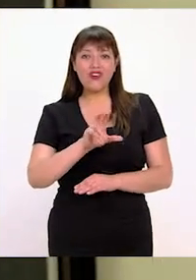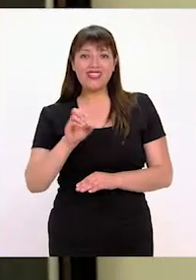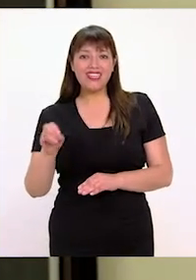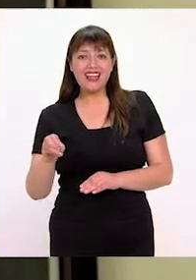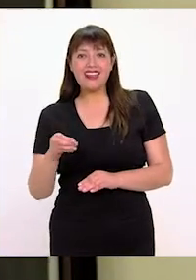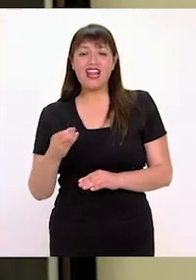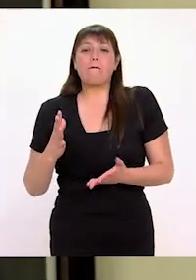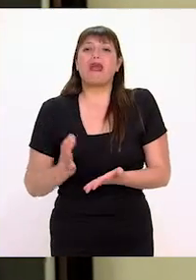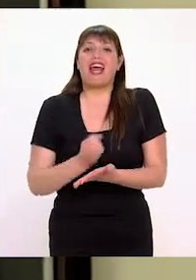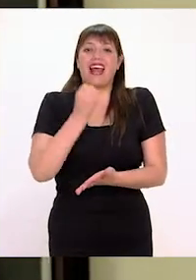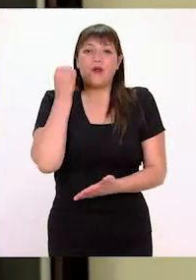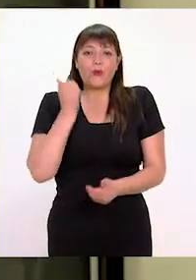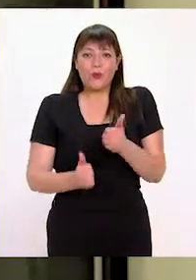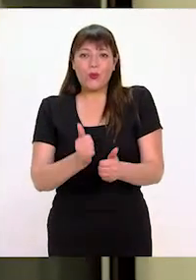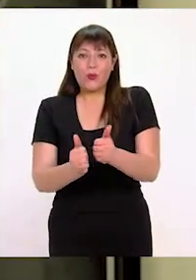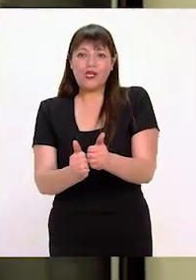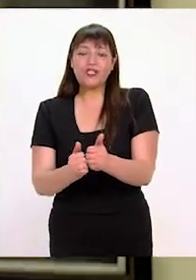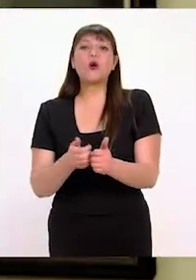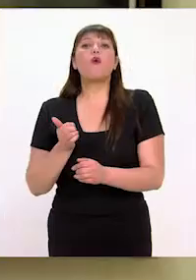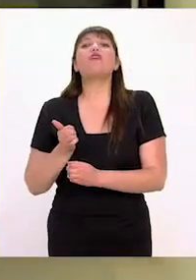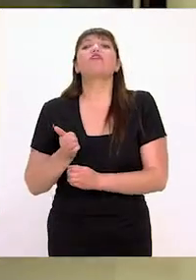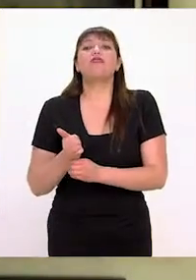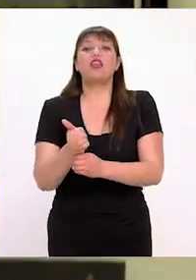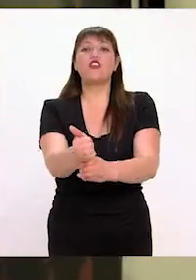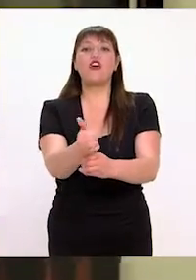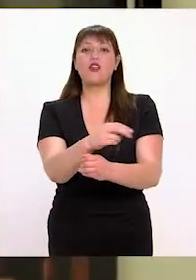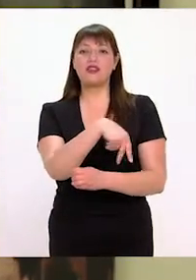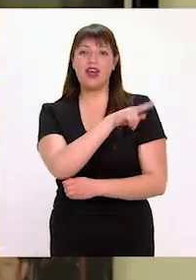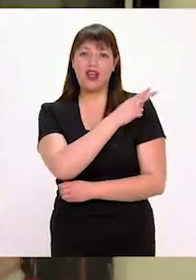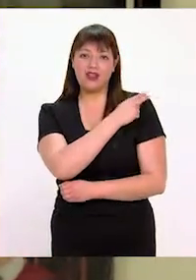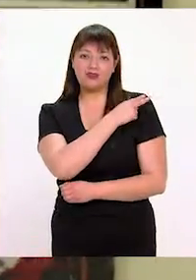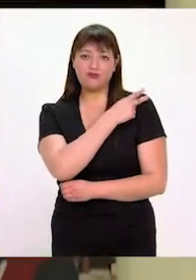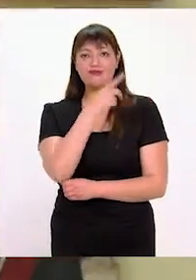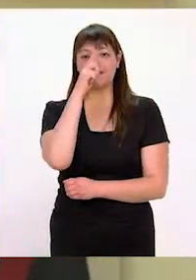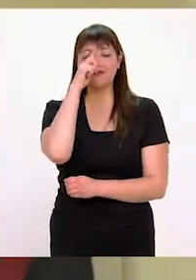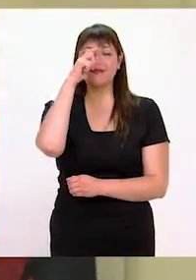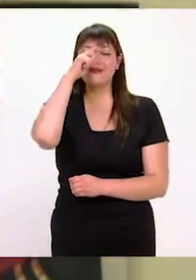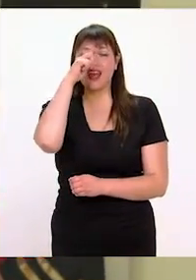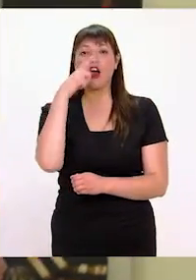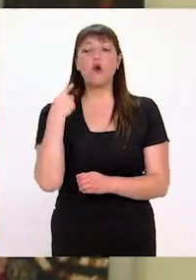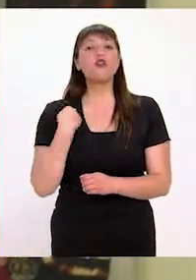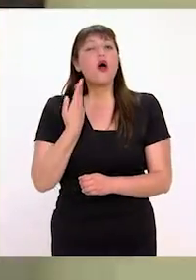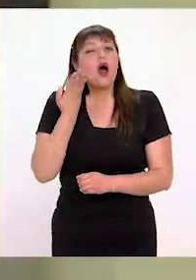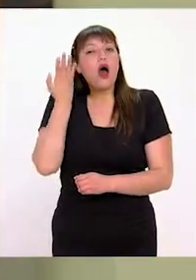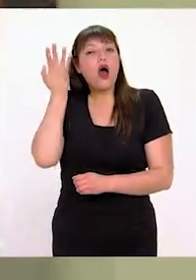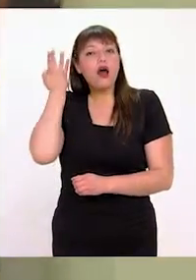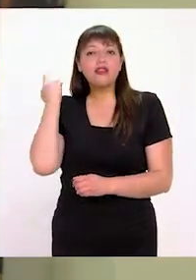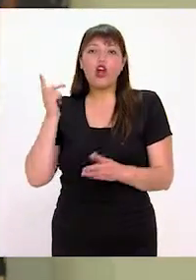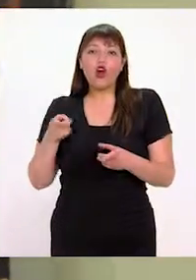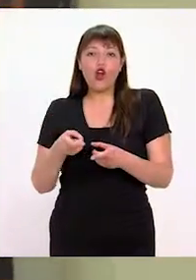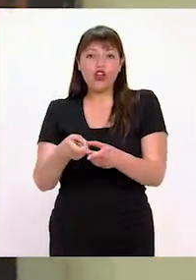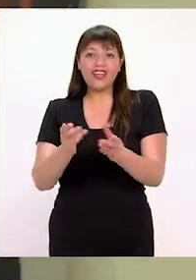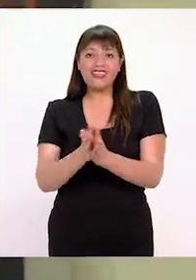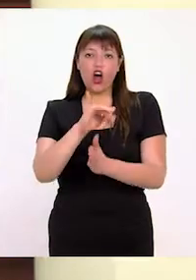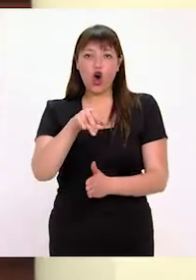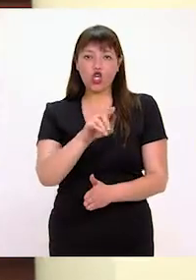me gané un concurso como director del hospital, cuando esto era un servicio de oncología del Hospital San